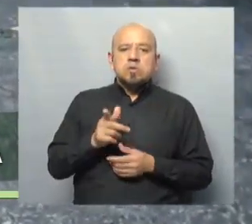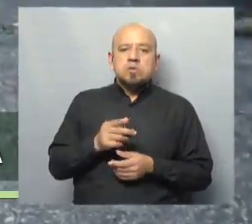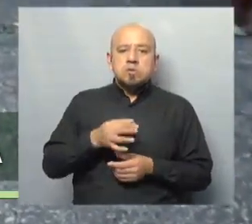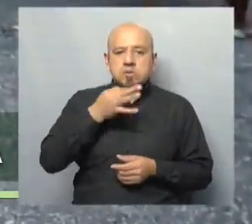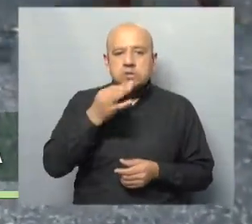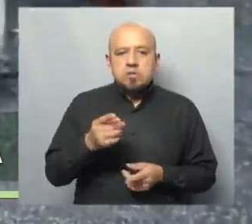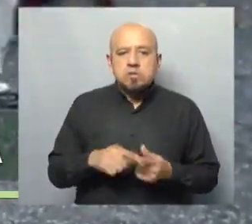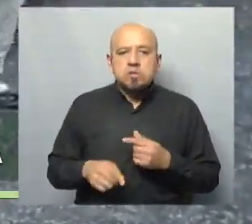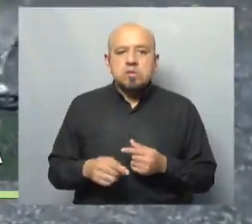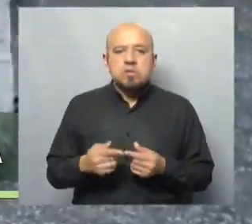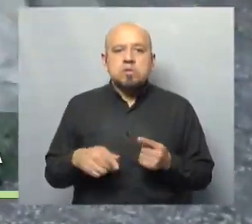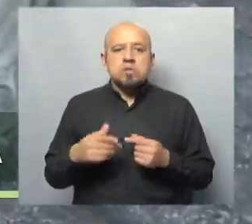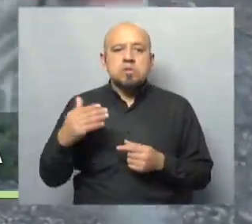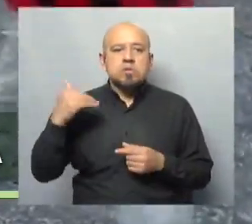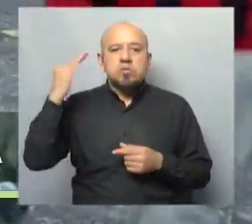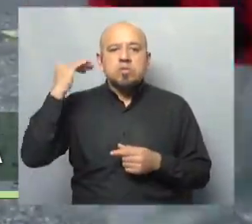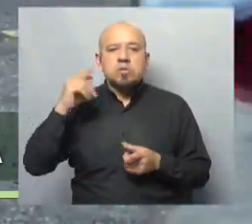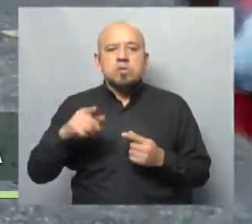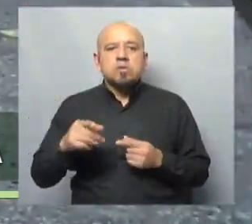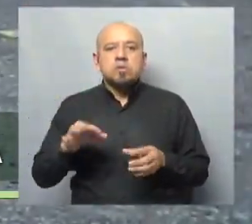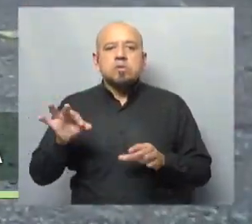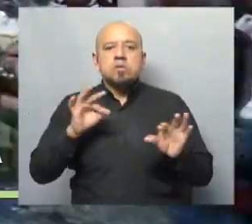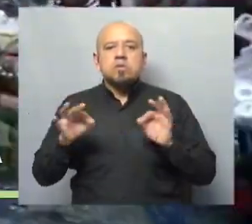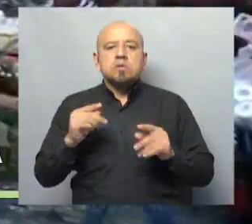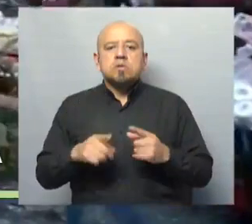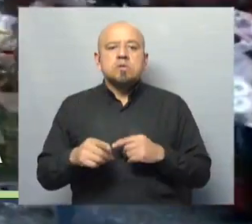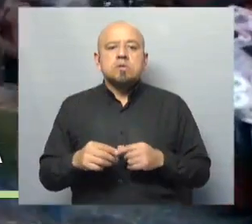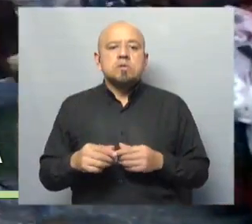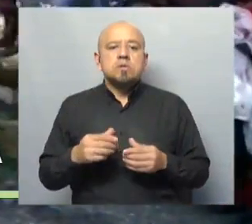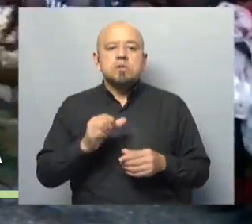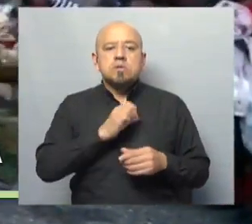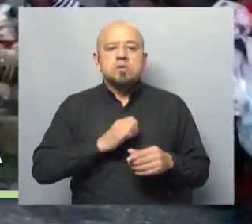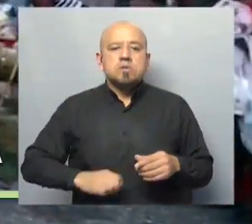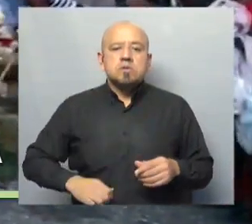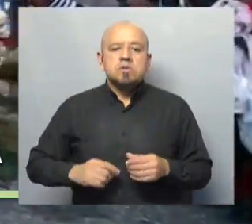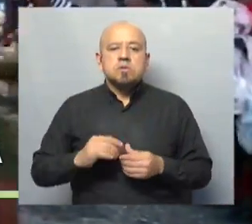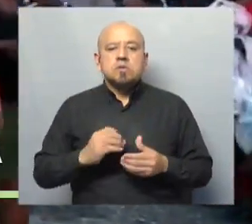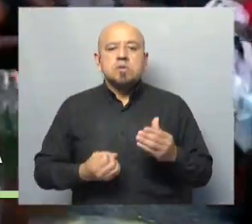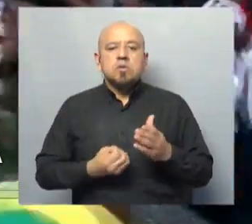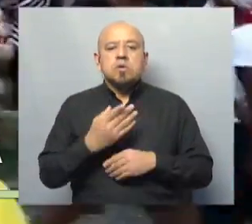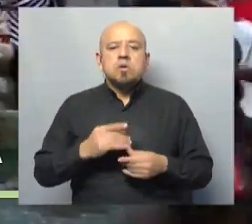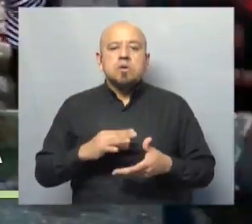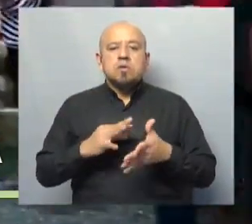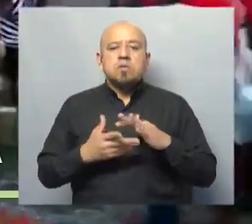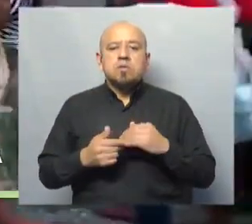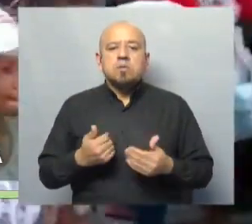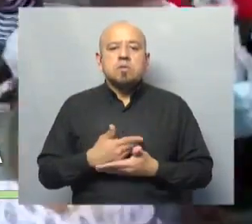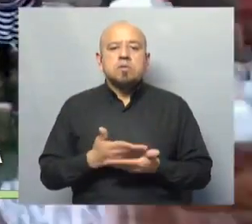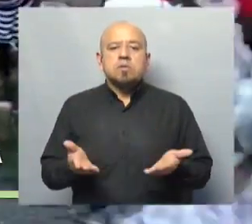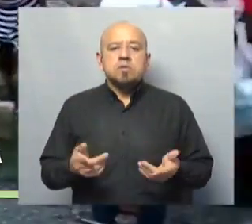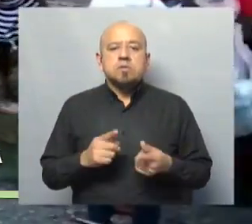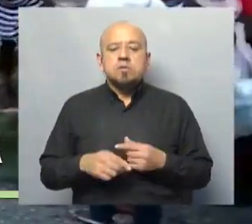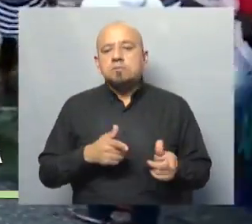denunciado que las sucesivas autoridades del país han elegido la caracterización del estado como nueva forma de gobierno proporcionando armas y